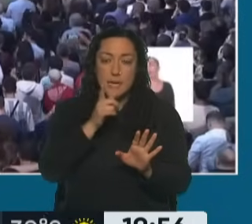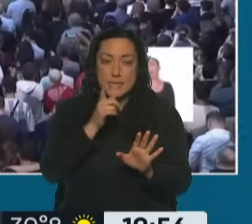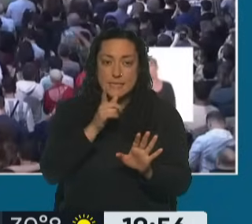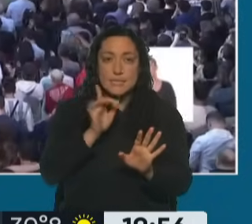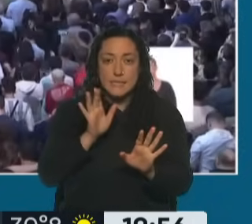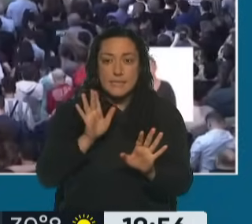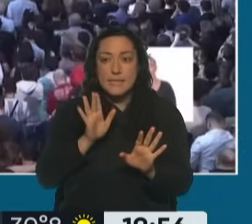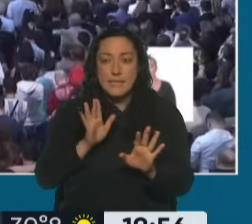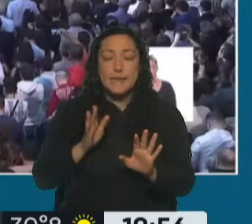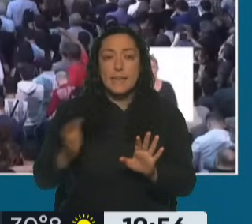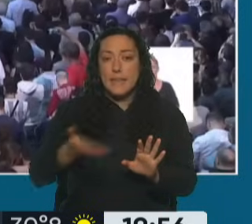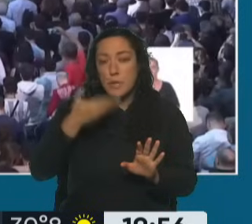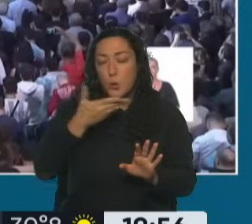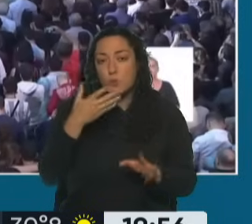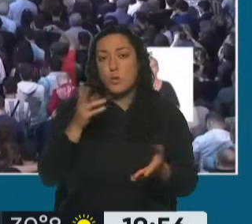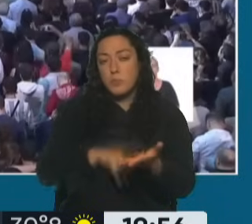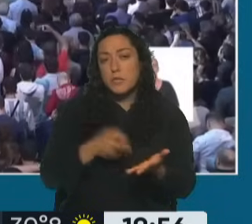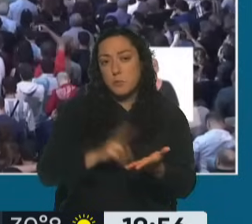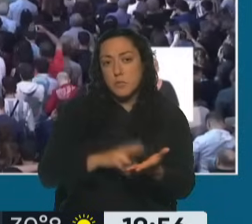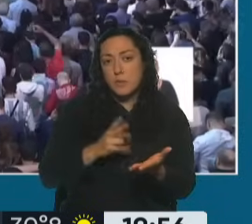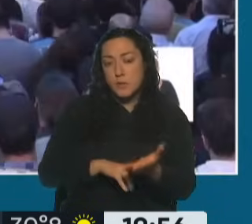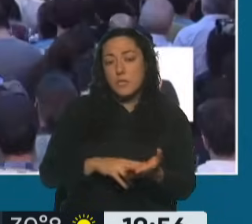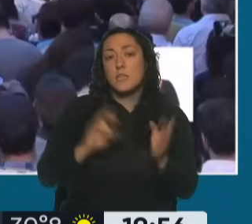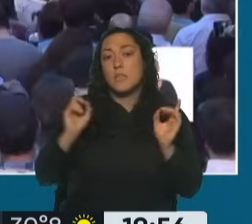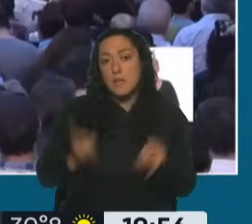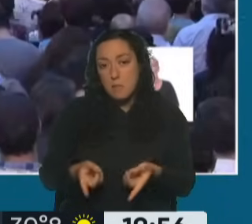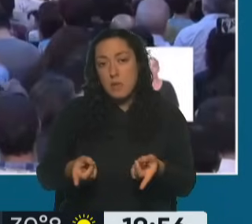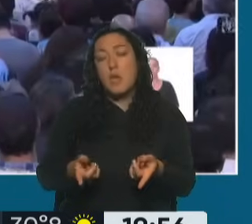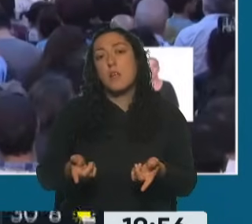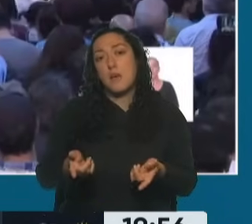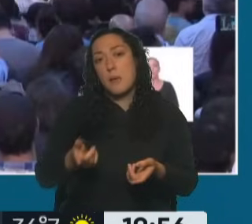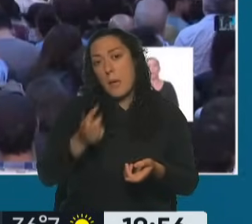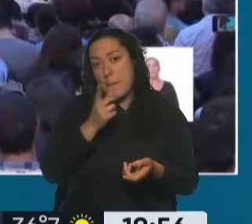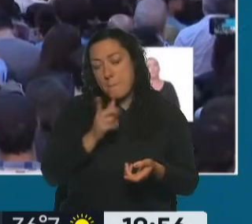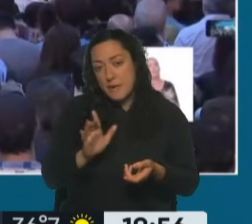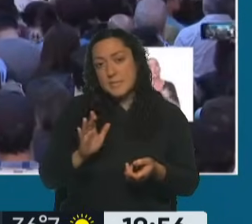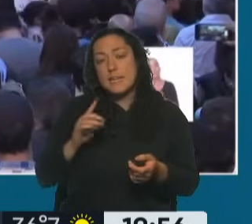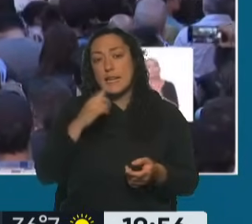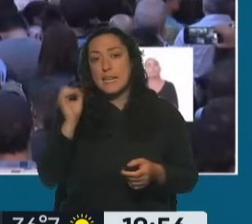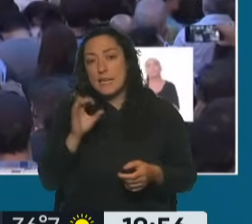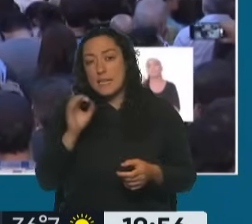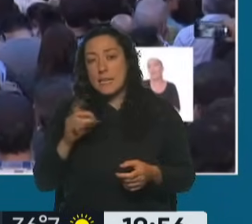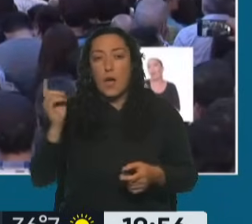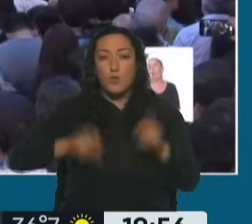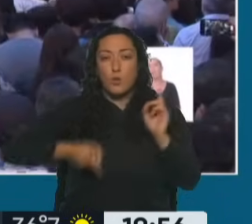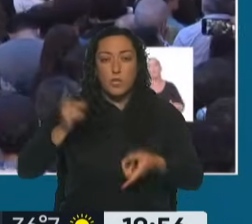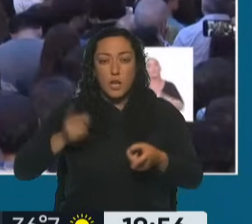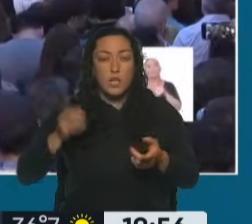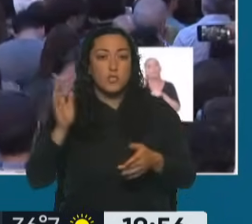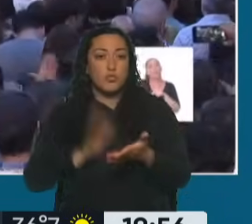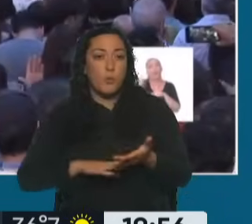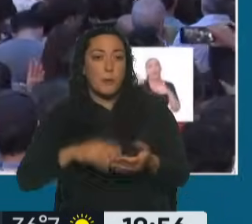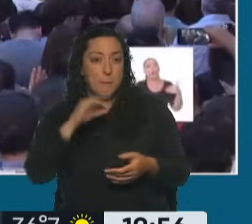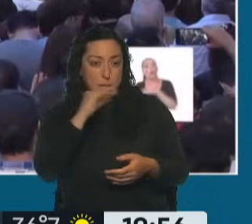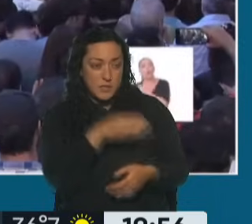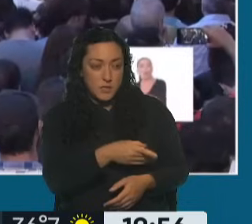como un discurso repetido. Pero por otro lado también hay algo de crítica autoritaria sobre la figura de